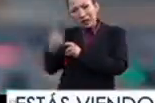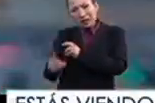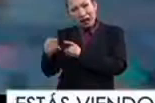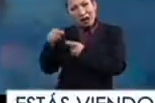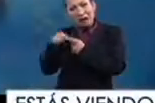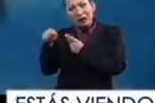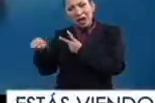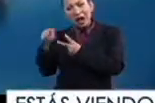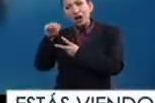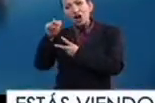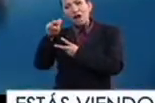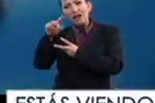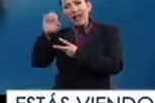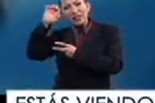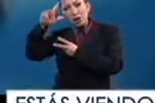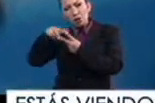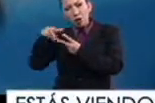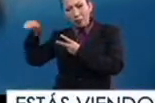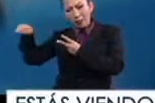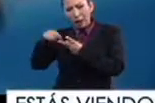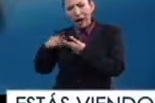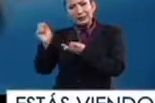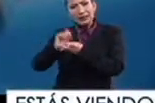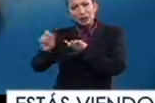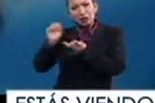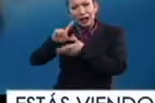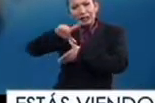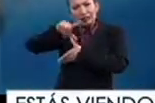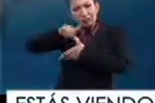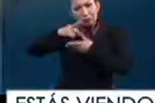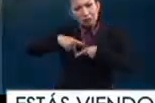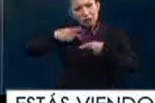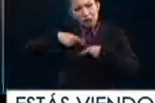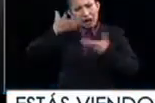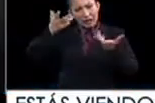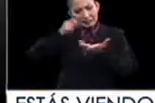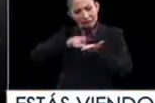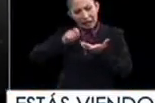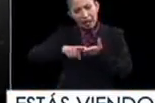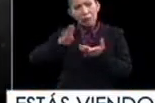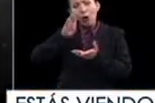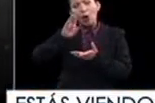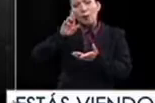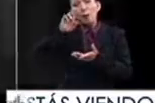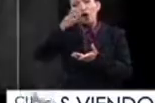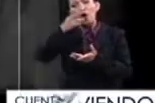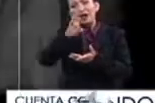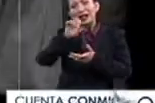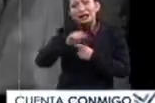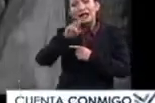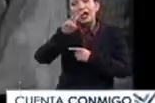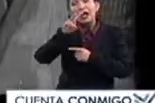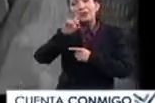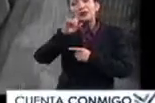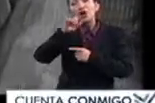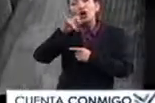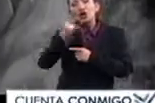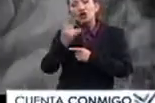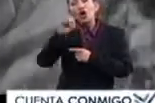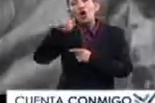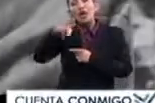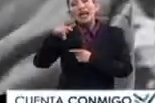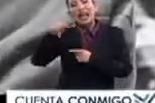sobre novela europea, sobre escritores latinoamericanos, tengo muchas cosas sobre Borges, sobre Bioy, sobre